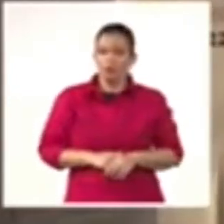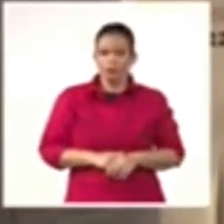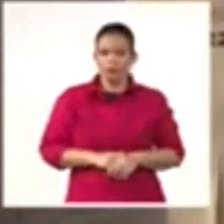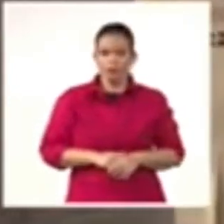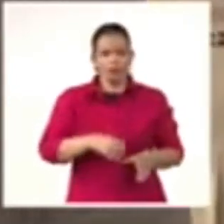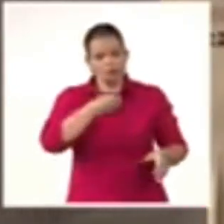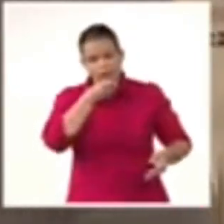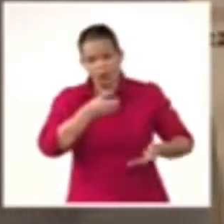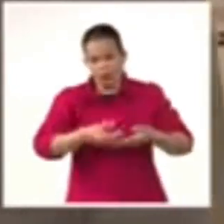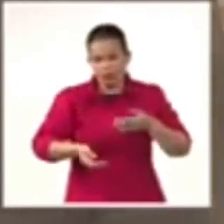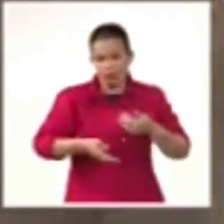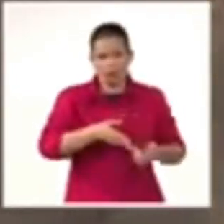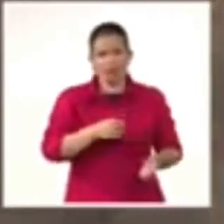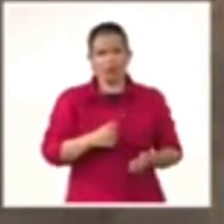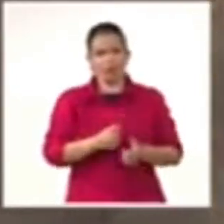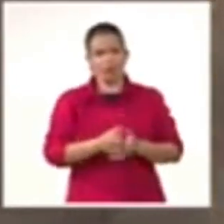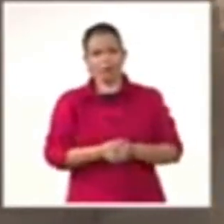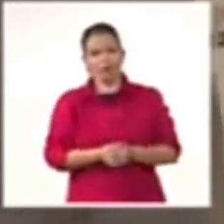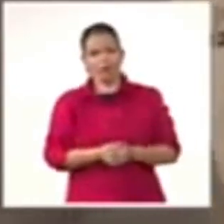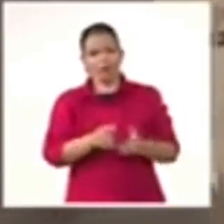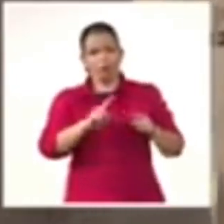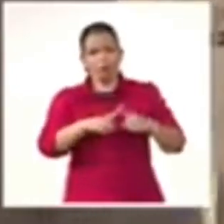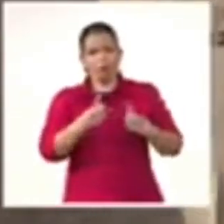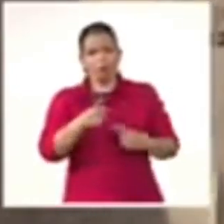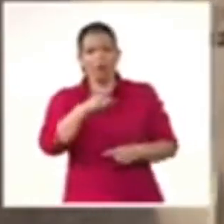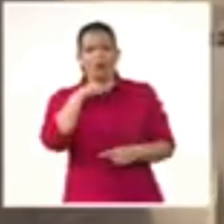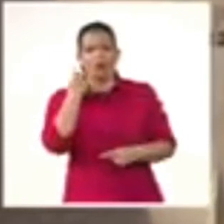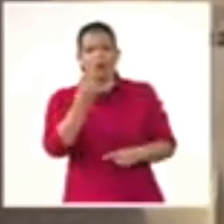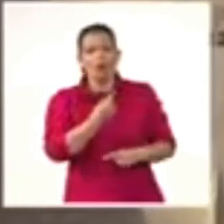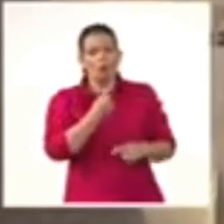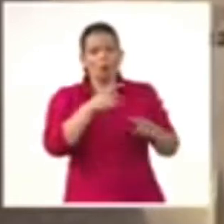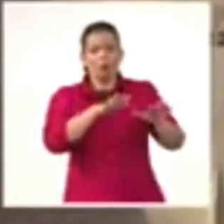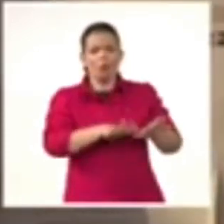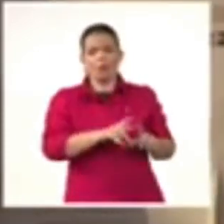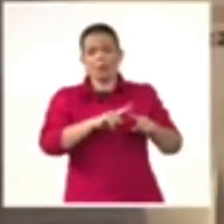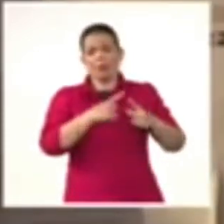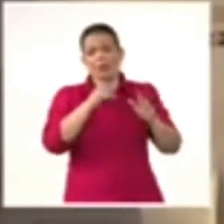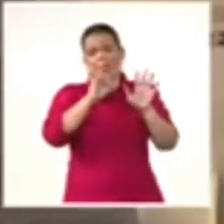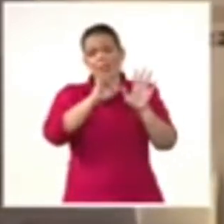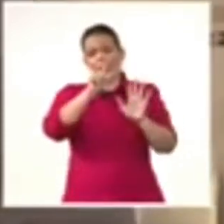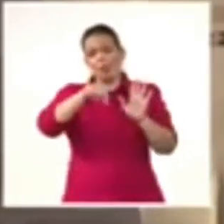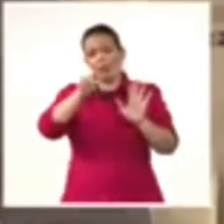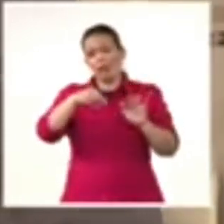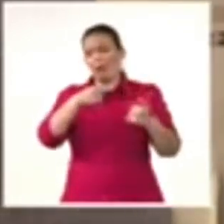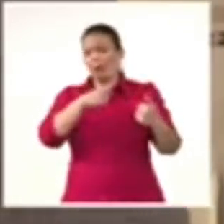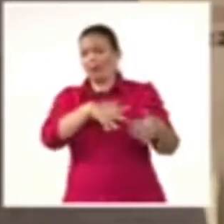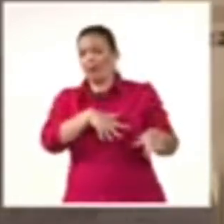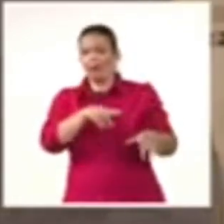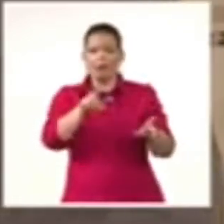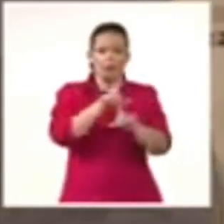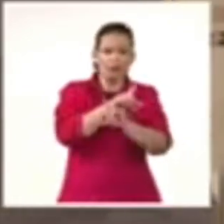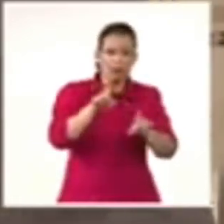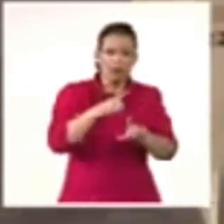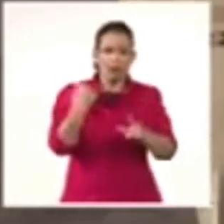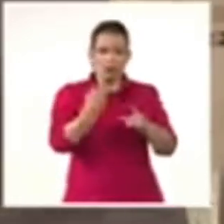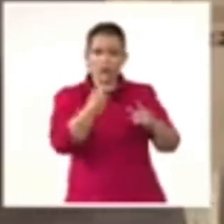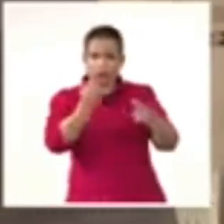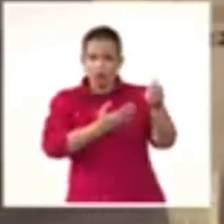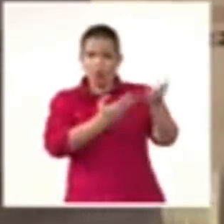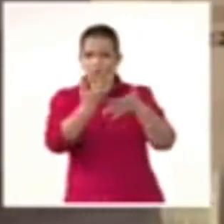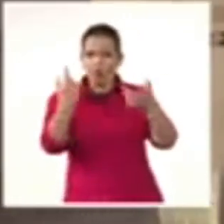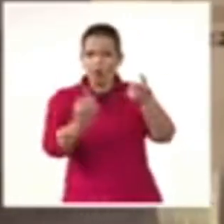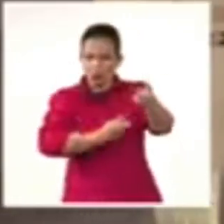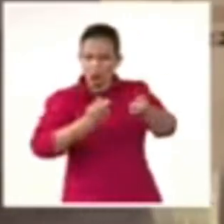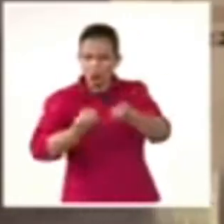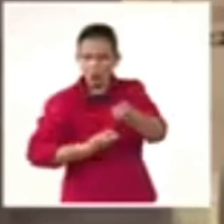la idea de la derrota, habríamos estado derrotados. No fuimos derrotados sencillamente